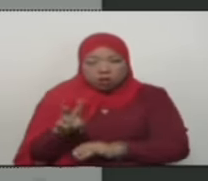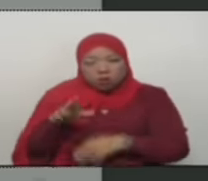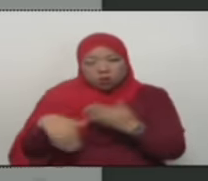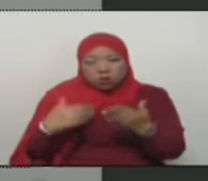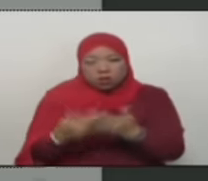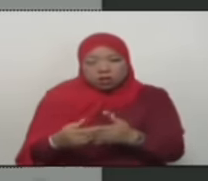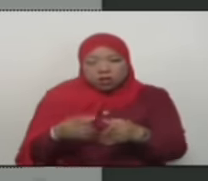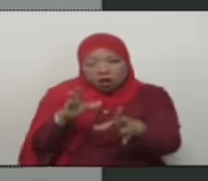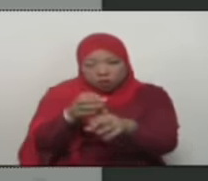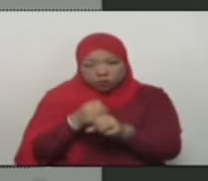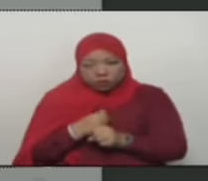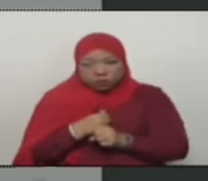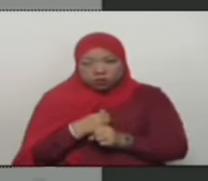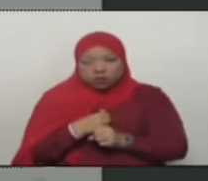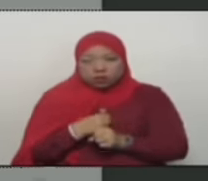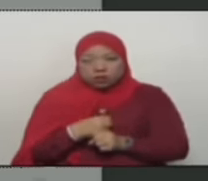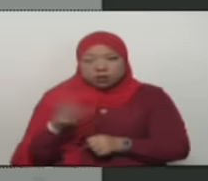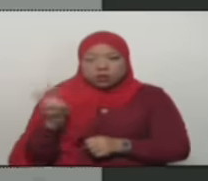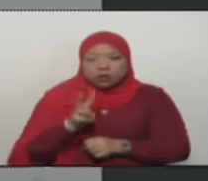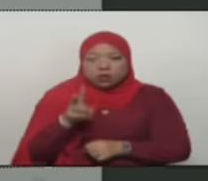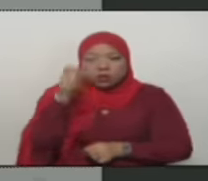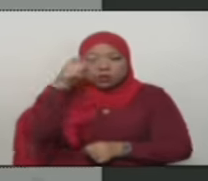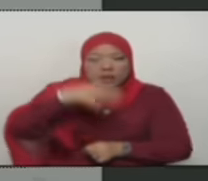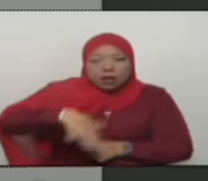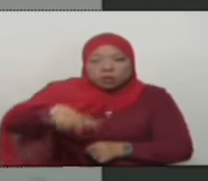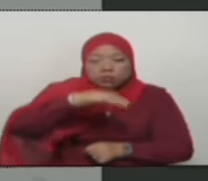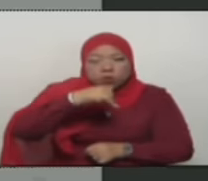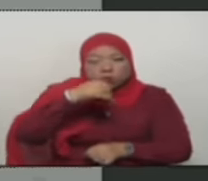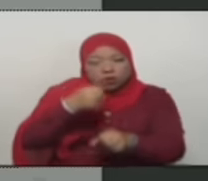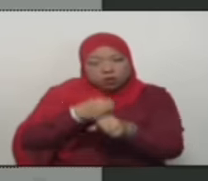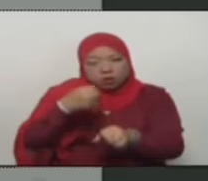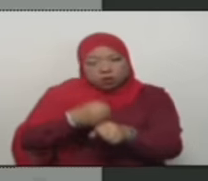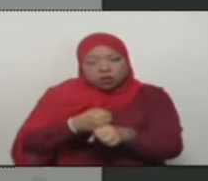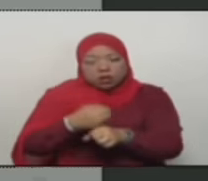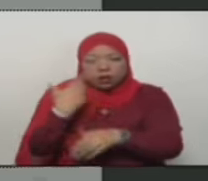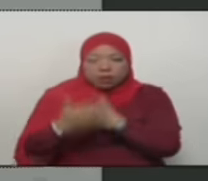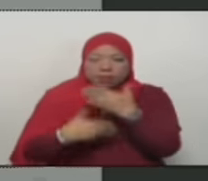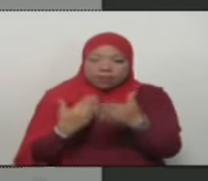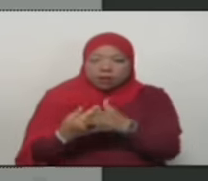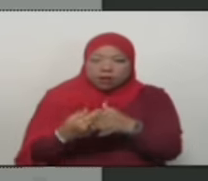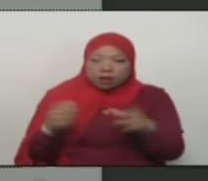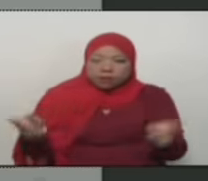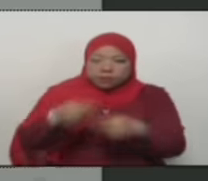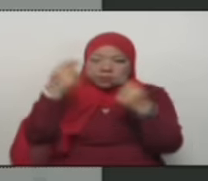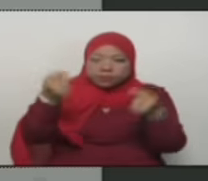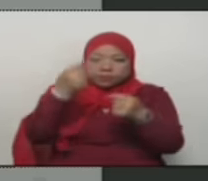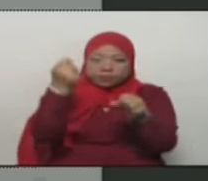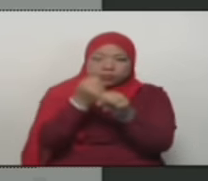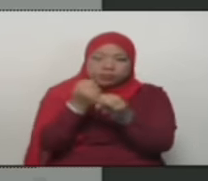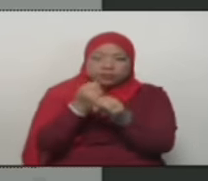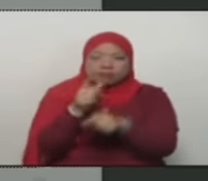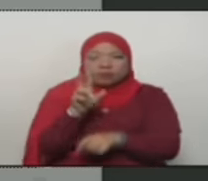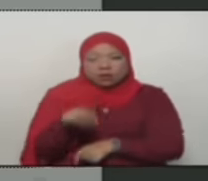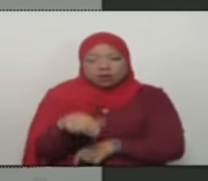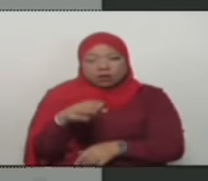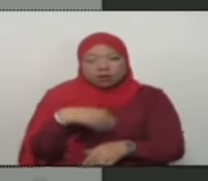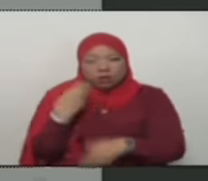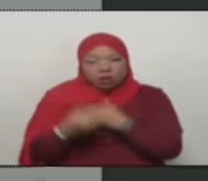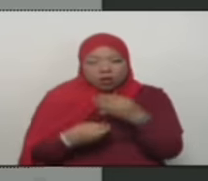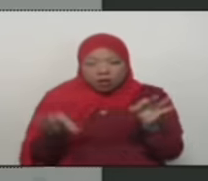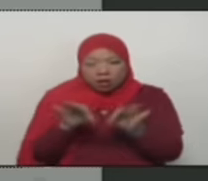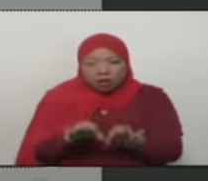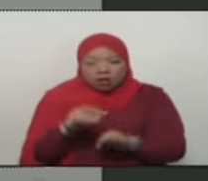la confianza entre la república y el pueblo. Es decir, meten una cuña donde de aquí en adelante nadie puede creer en